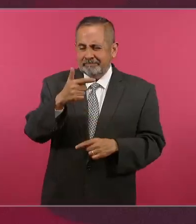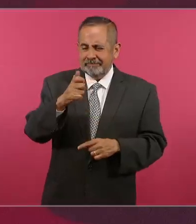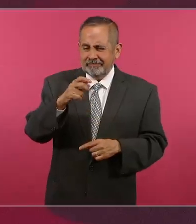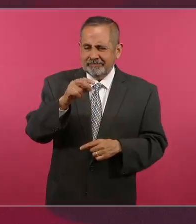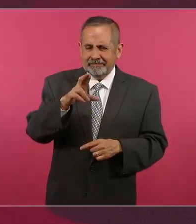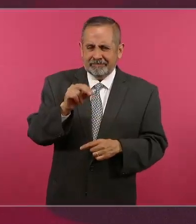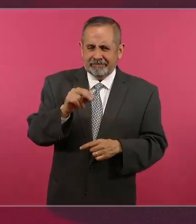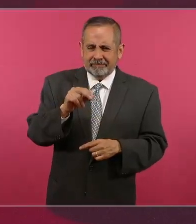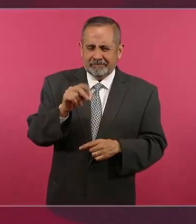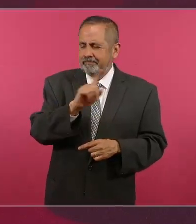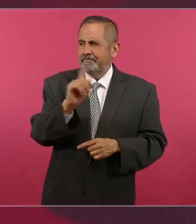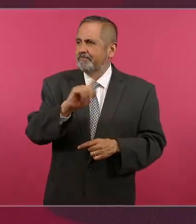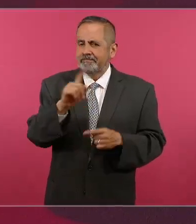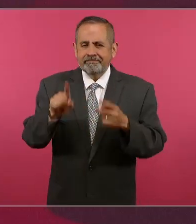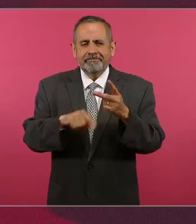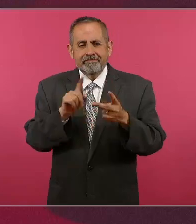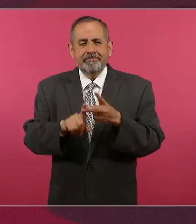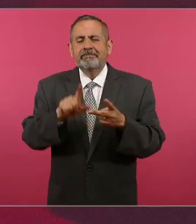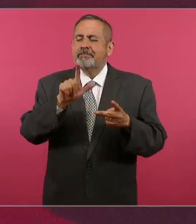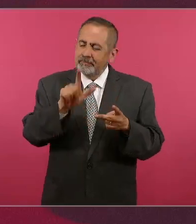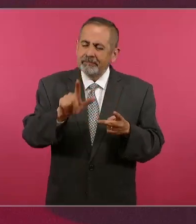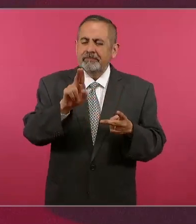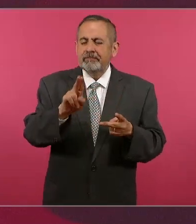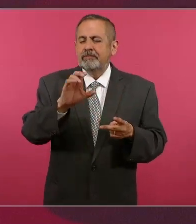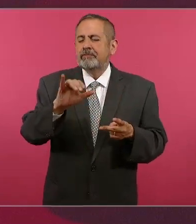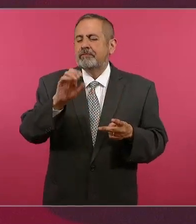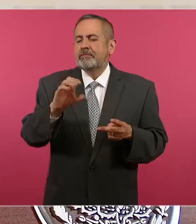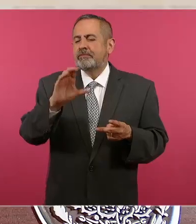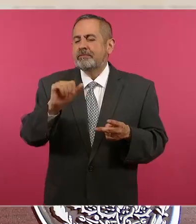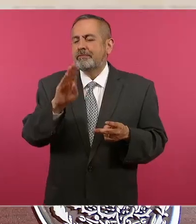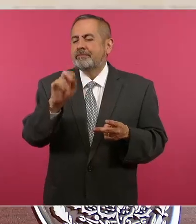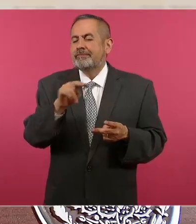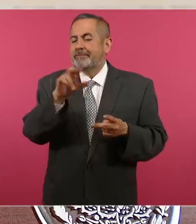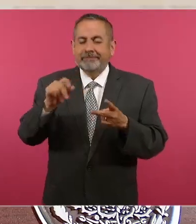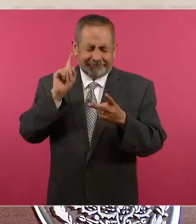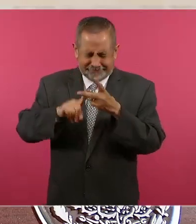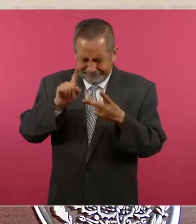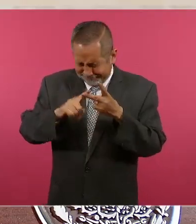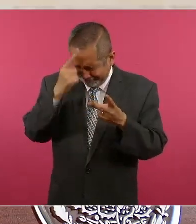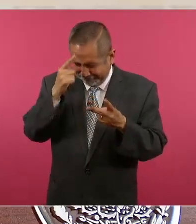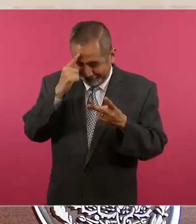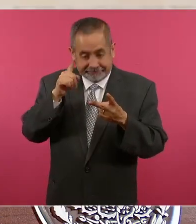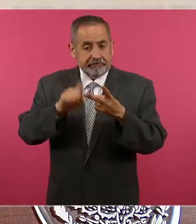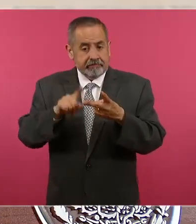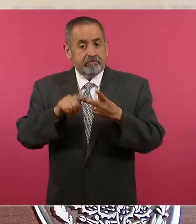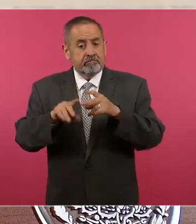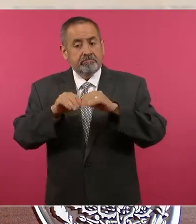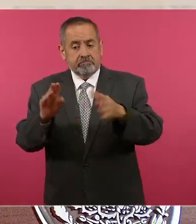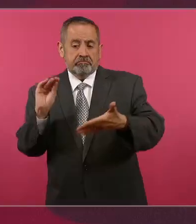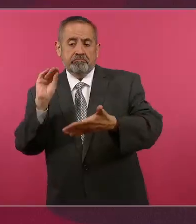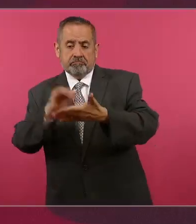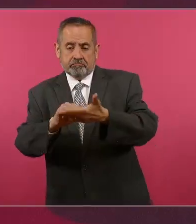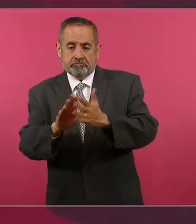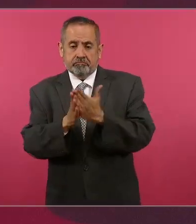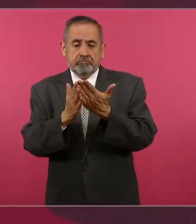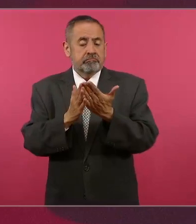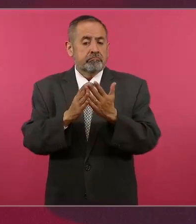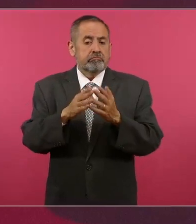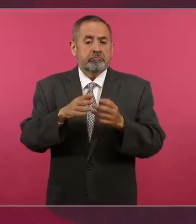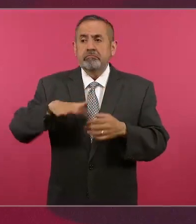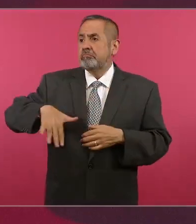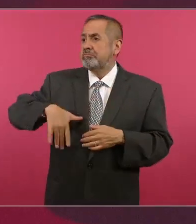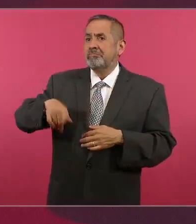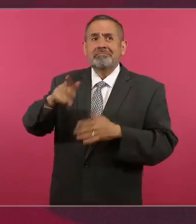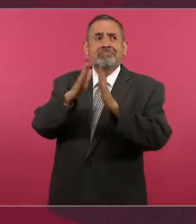Vázquez Rojas, me faltaba Lucio Cabañas, los traía yo aquí. Bueno, pues ellos están en la galería aquí,